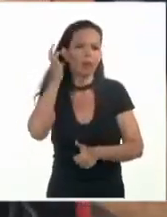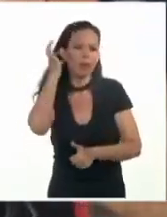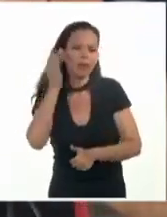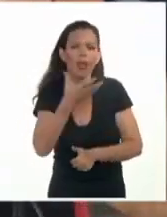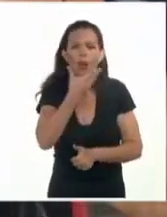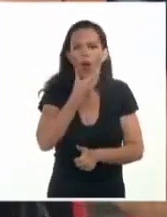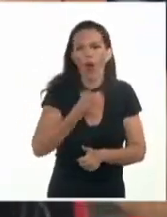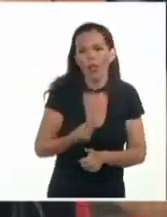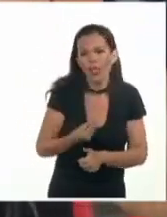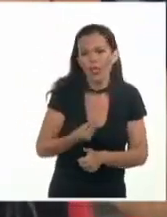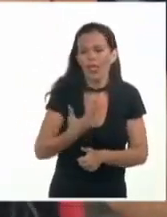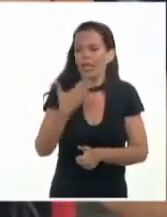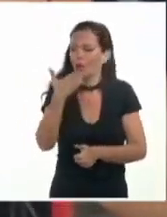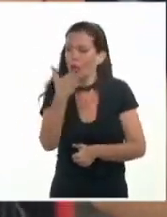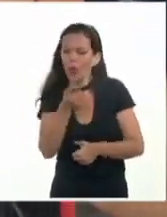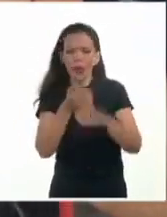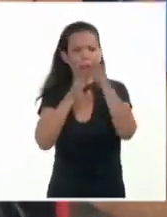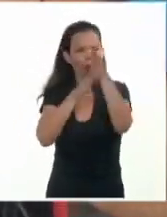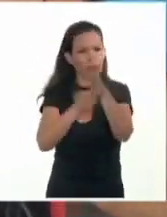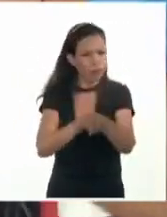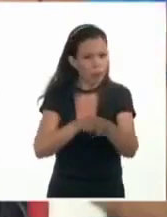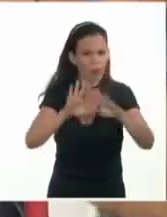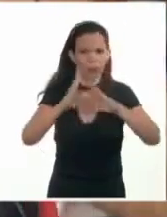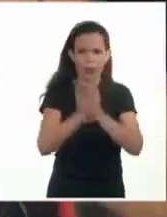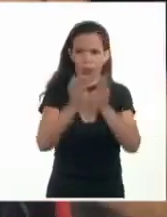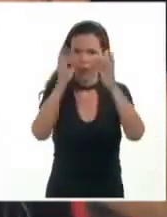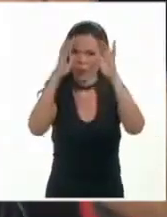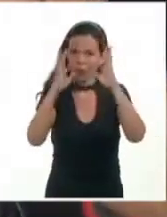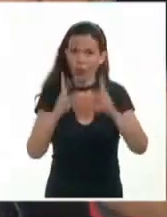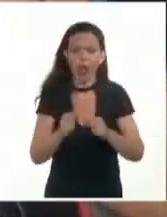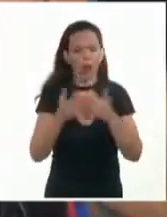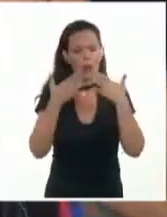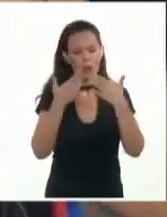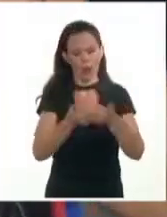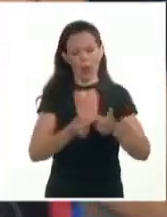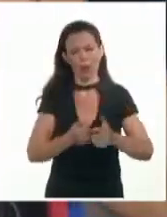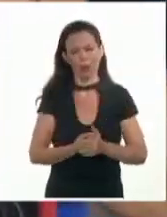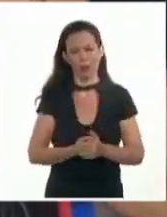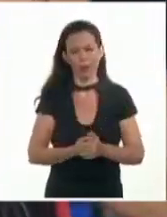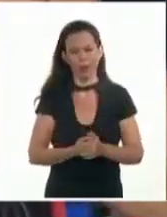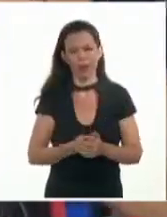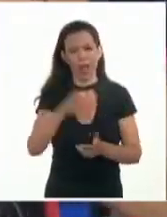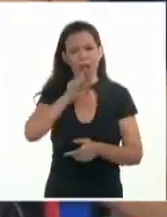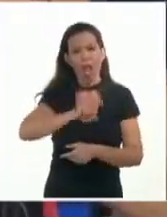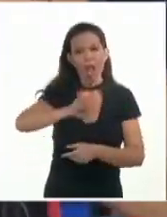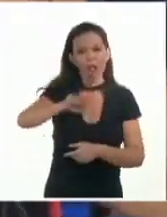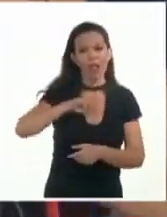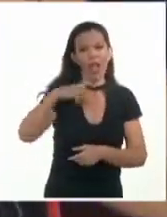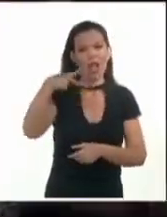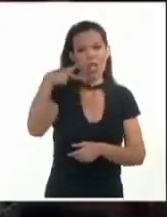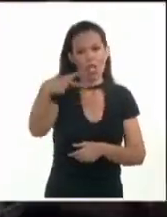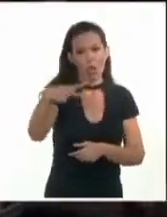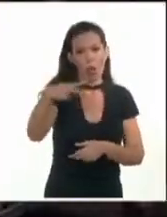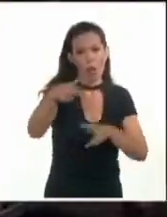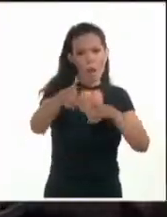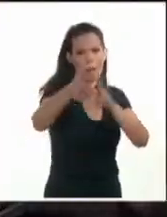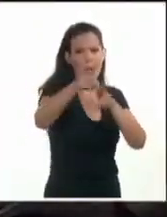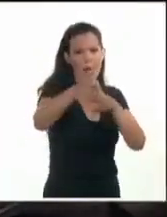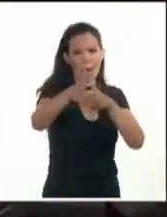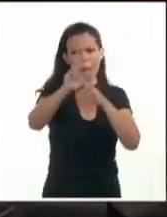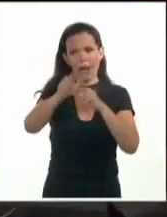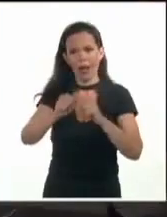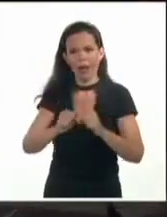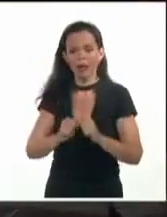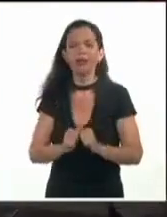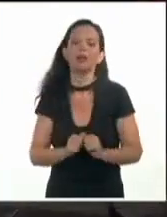resultado general fue bueno. La final, excepto dos disparos con los que perdí el oro, bastante muy bien, bastante